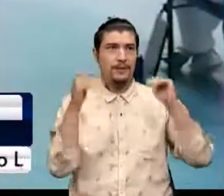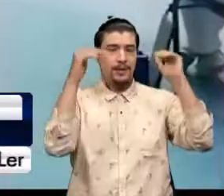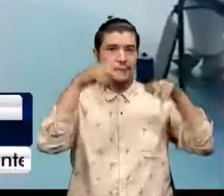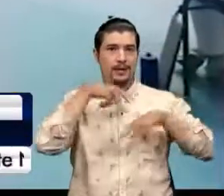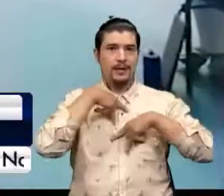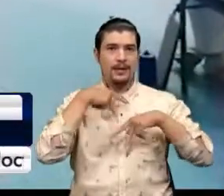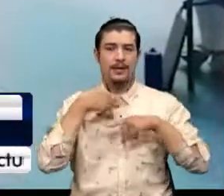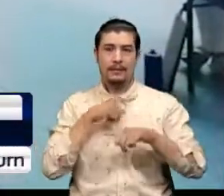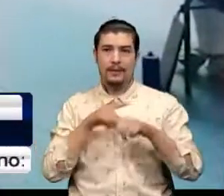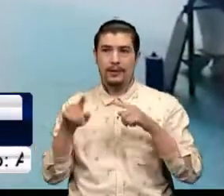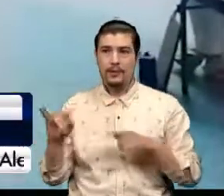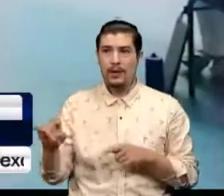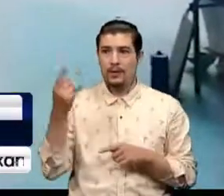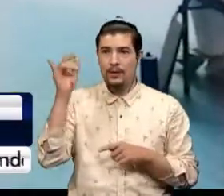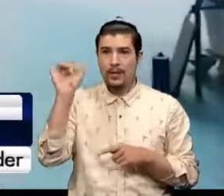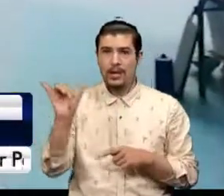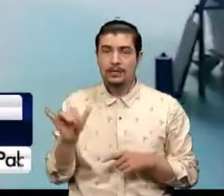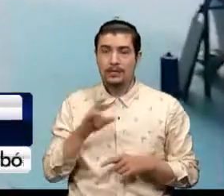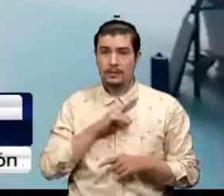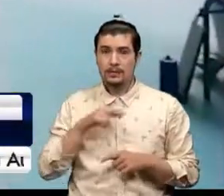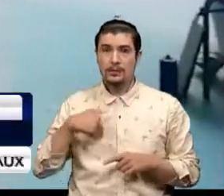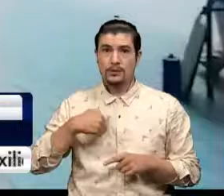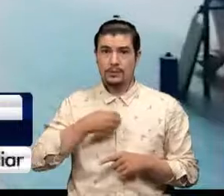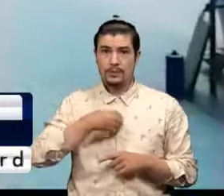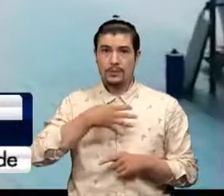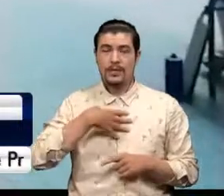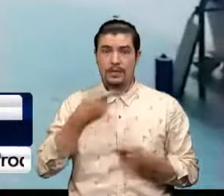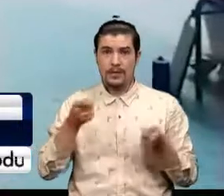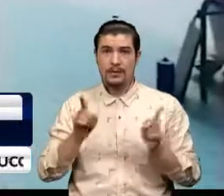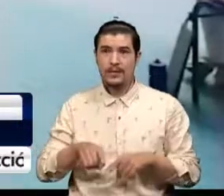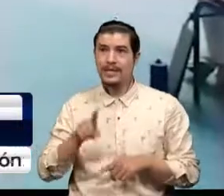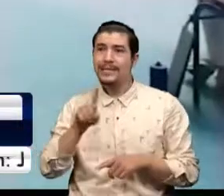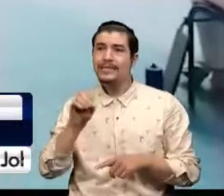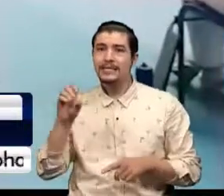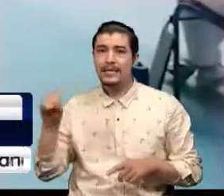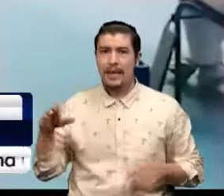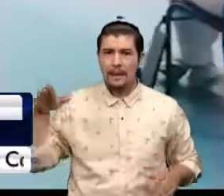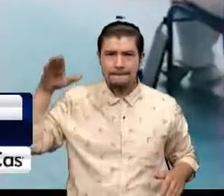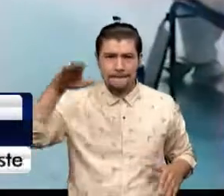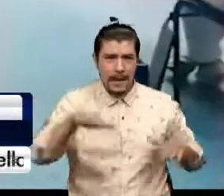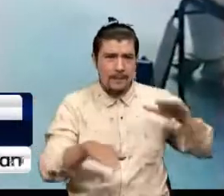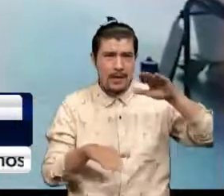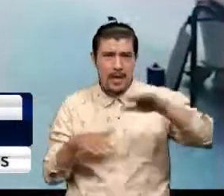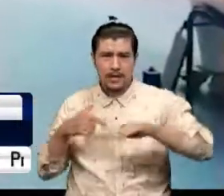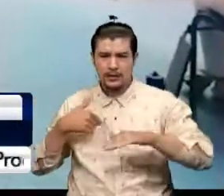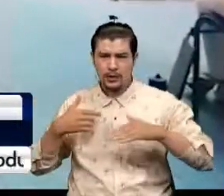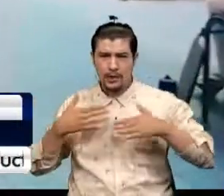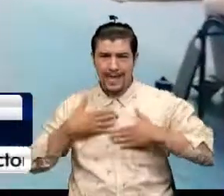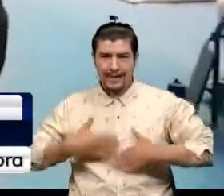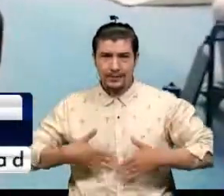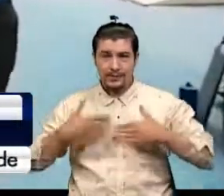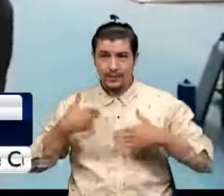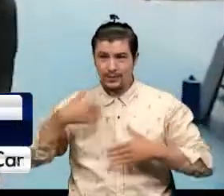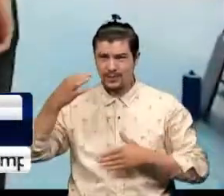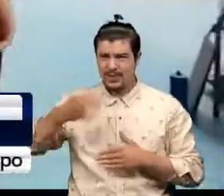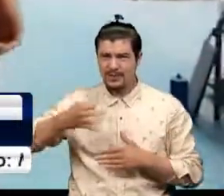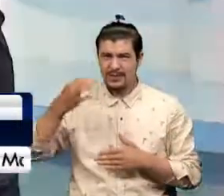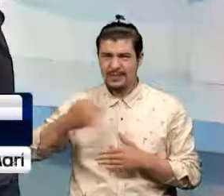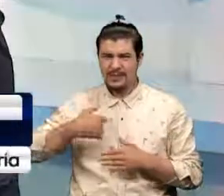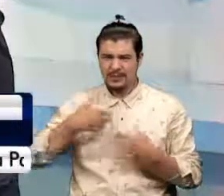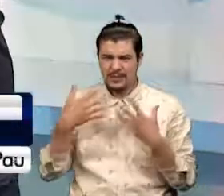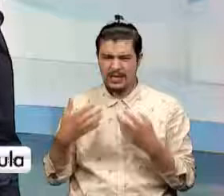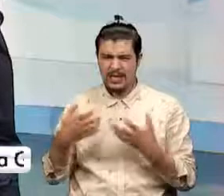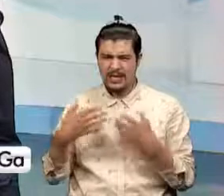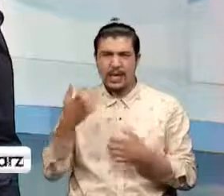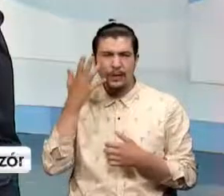teníamos otra oportunidad que era el 100 pecho. Yo creo que siempre he querido estar más, cada día que